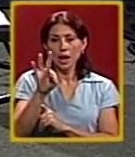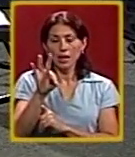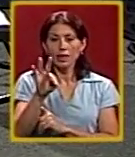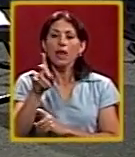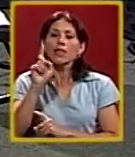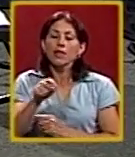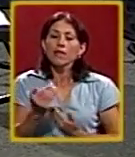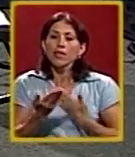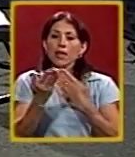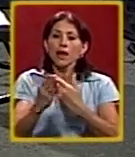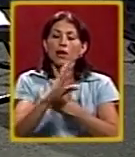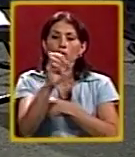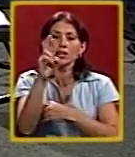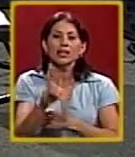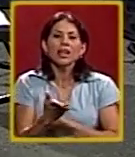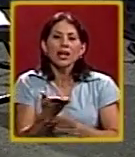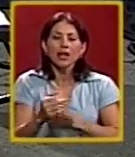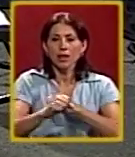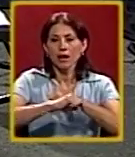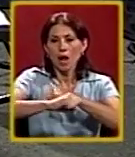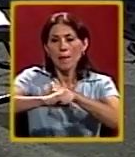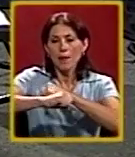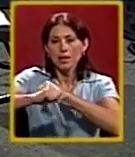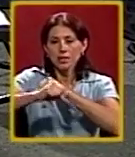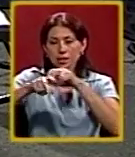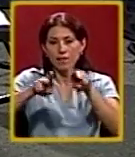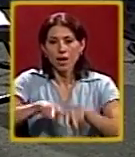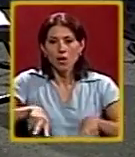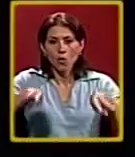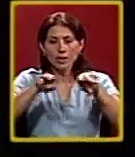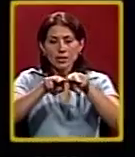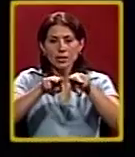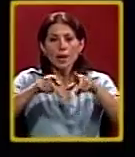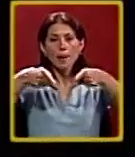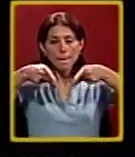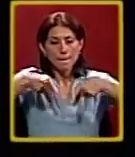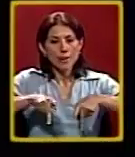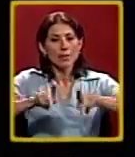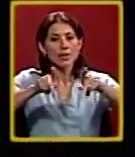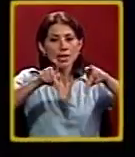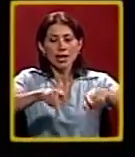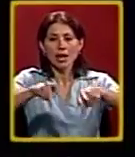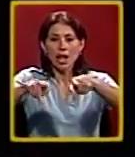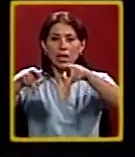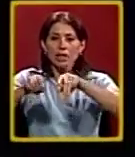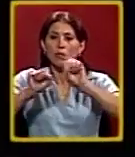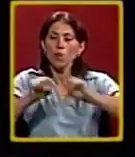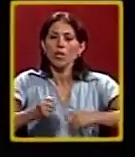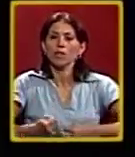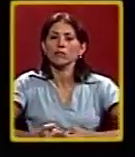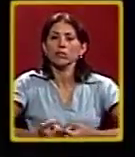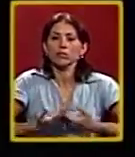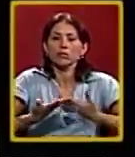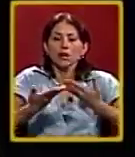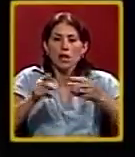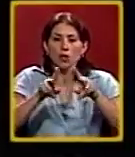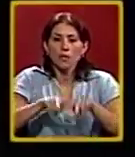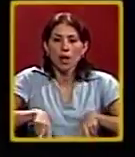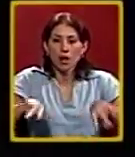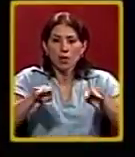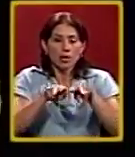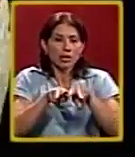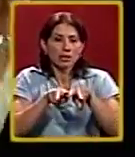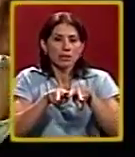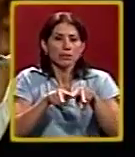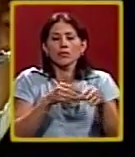¿verdad? Dar campañitas de valores, permitir que la gente también pueda expresar esos valores, ya sea en